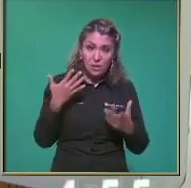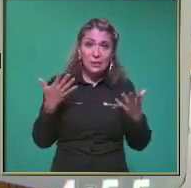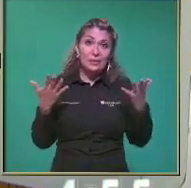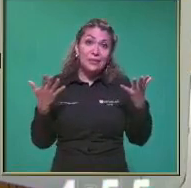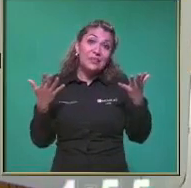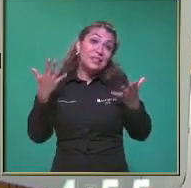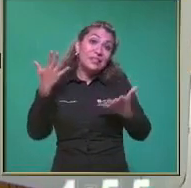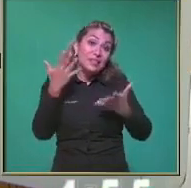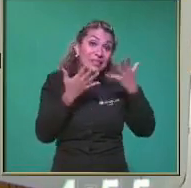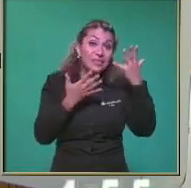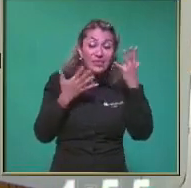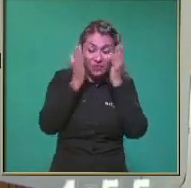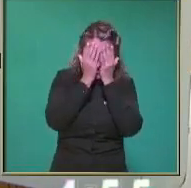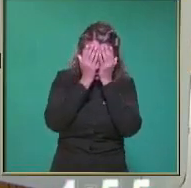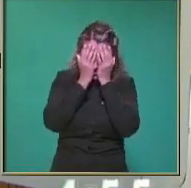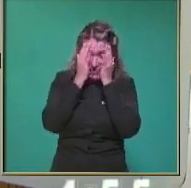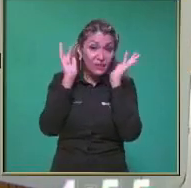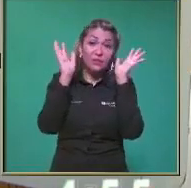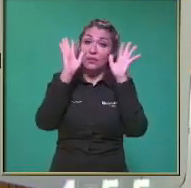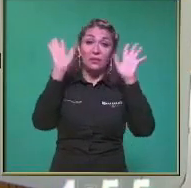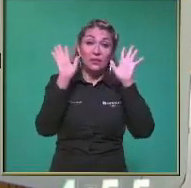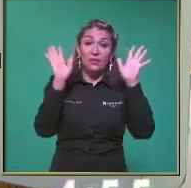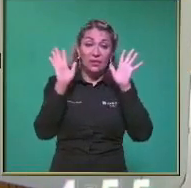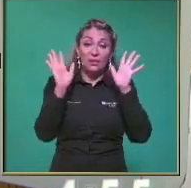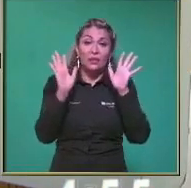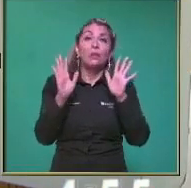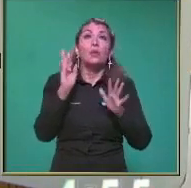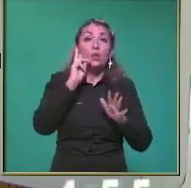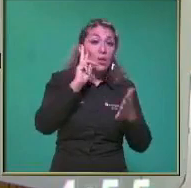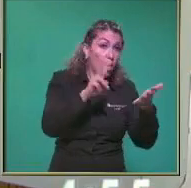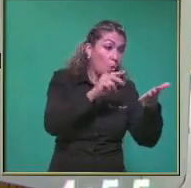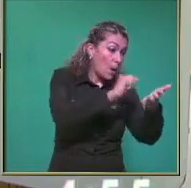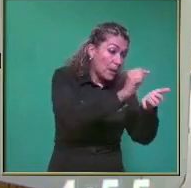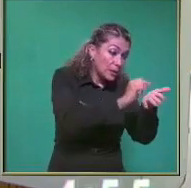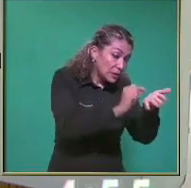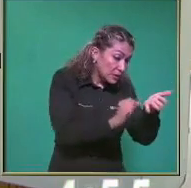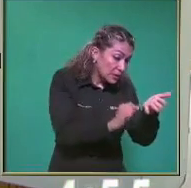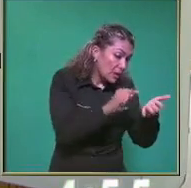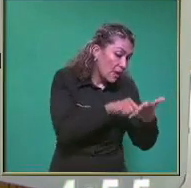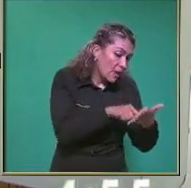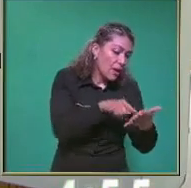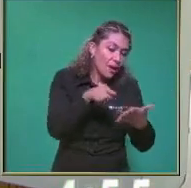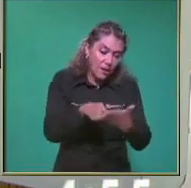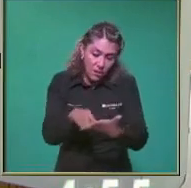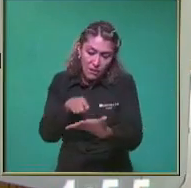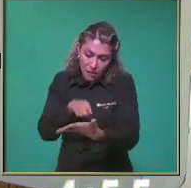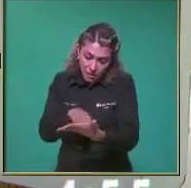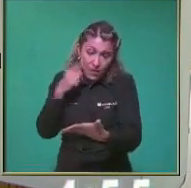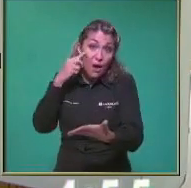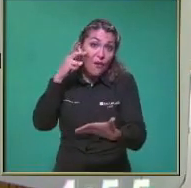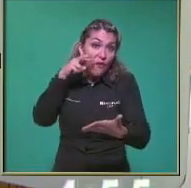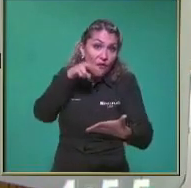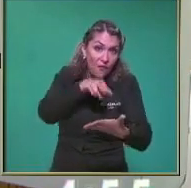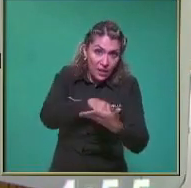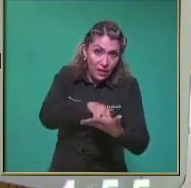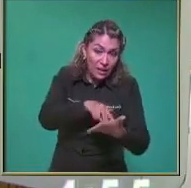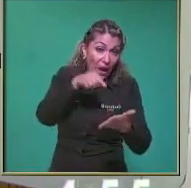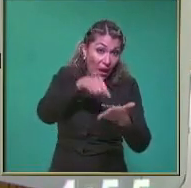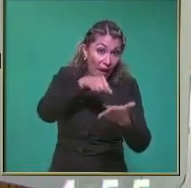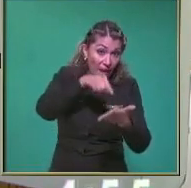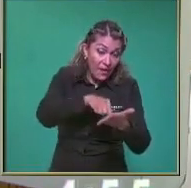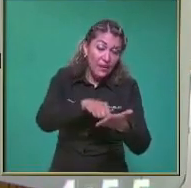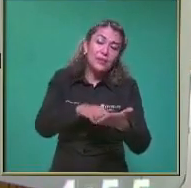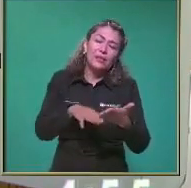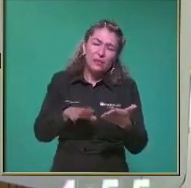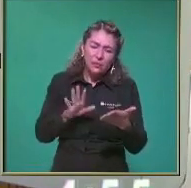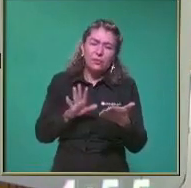un poco, no le hallas. Pero cuando tú ya lo ves escrito, 42 entre 6 por 5, ya